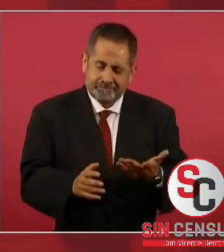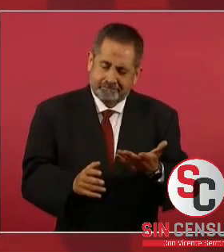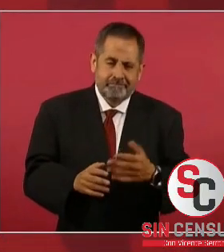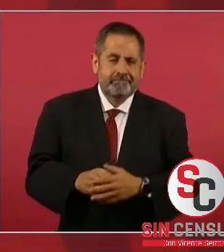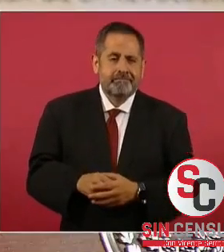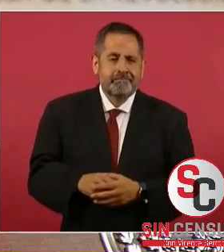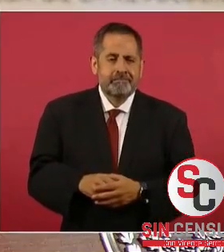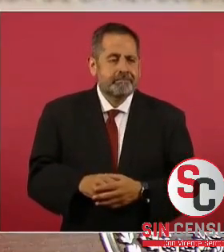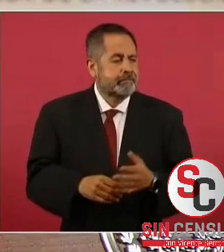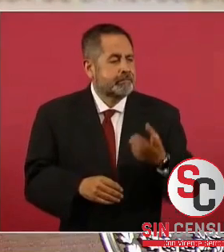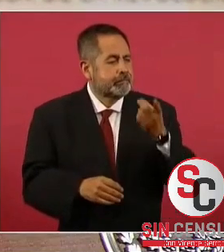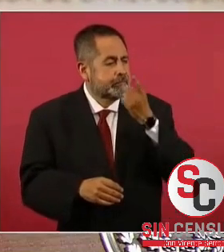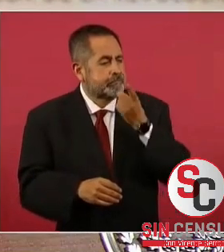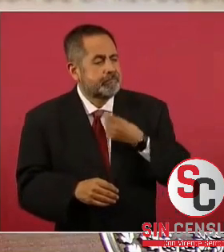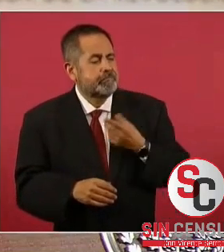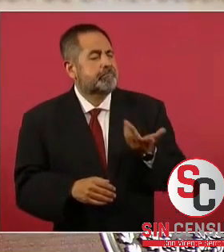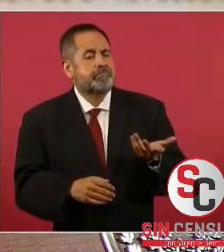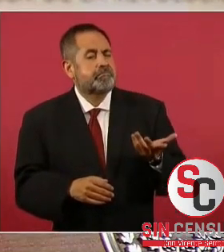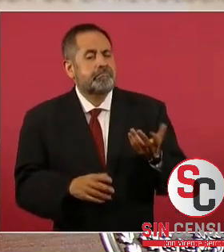a que me digan